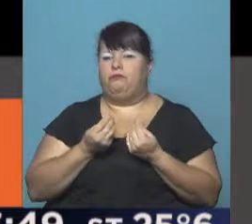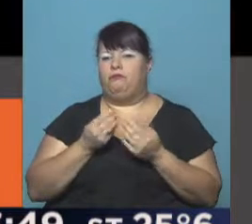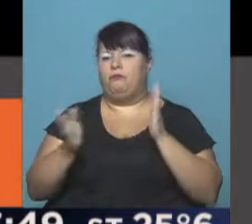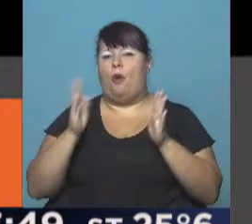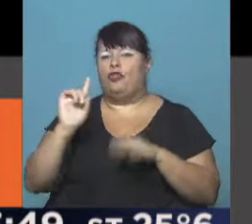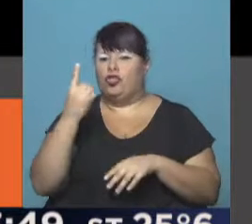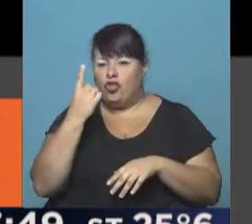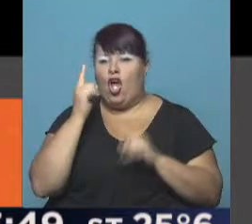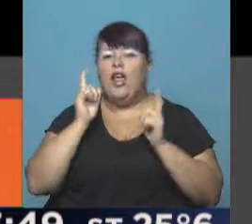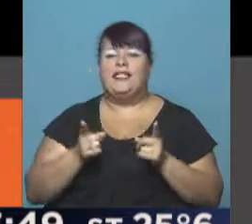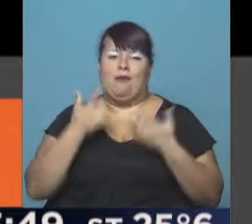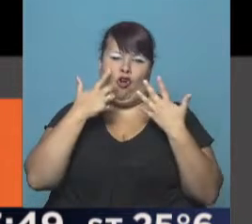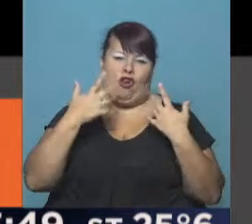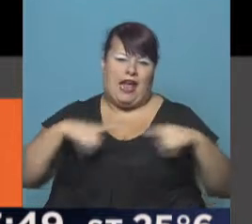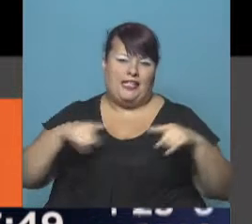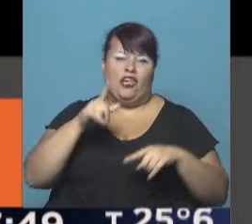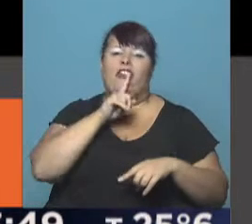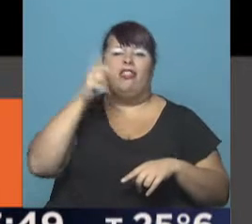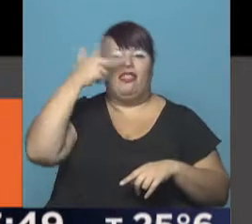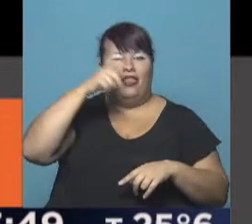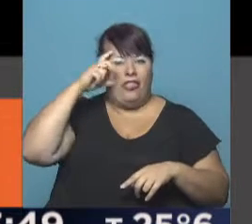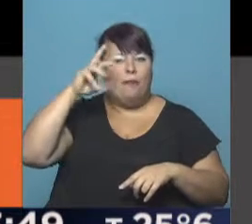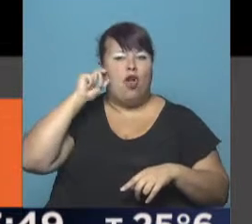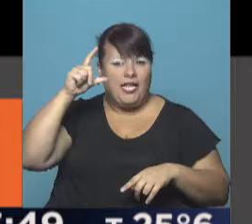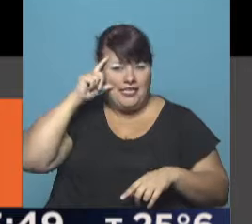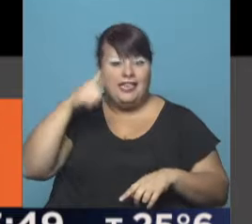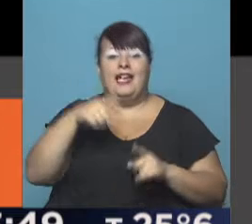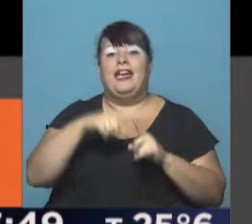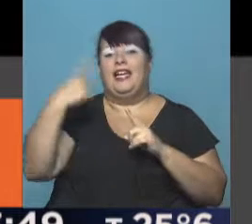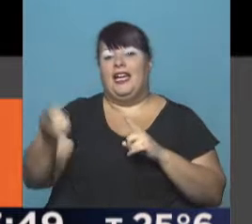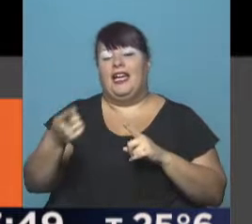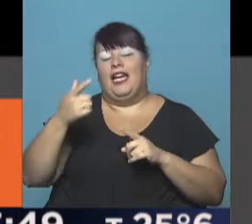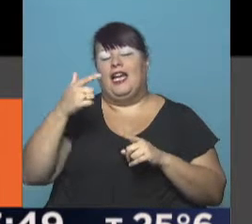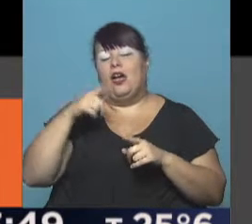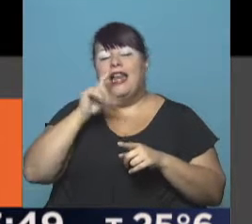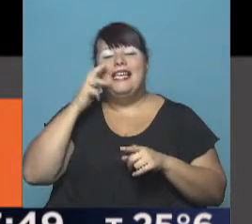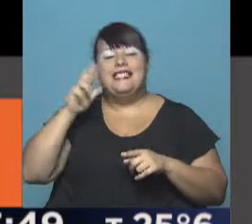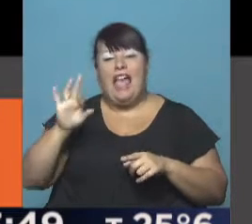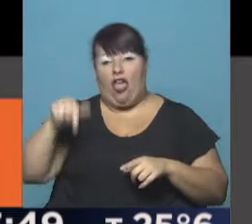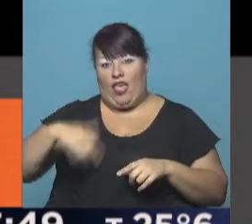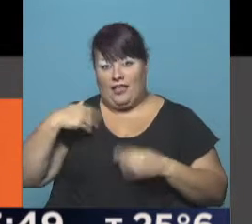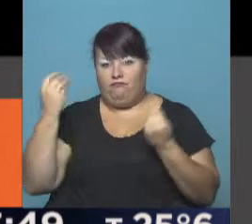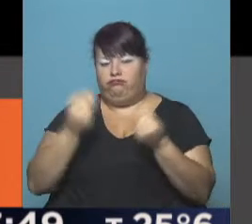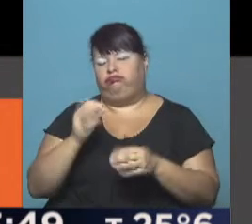etapa solista y también los clásicos de The Police. Sting, precedido por Lisandro Aristimuño, nuestro crédito